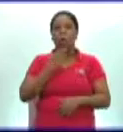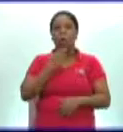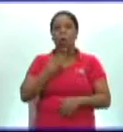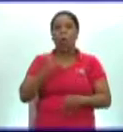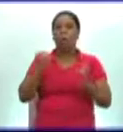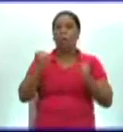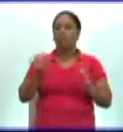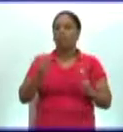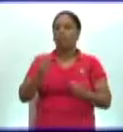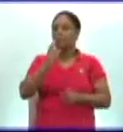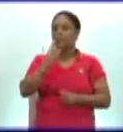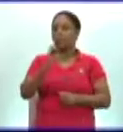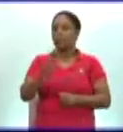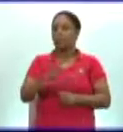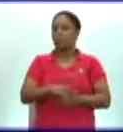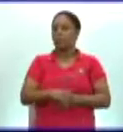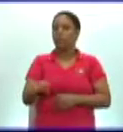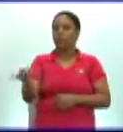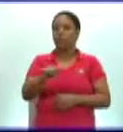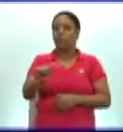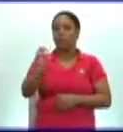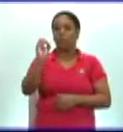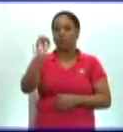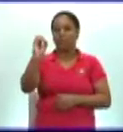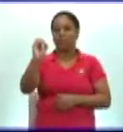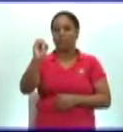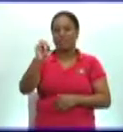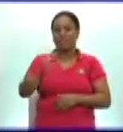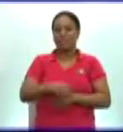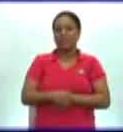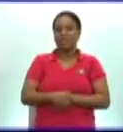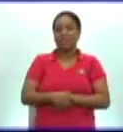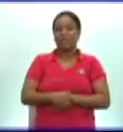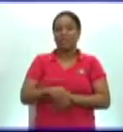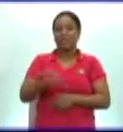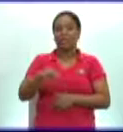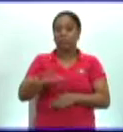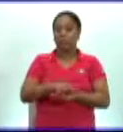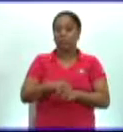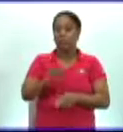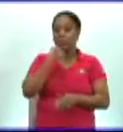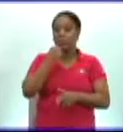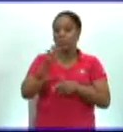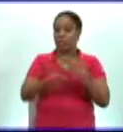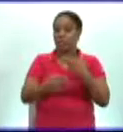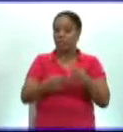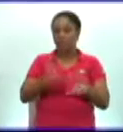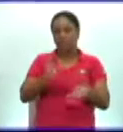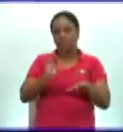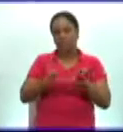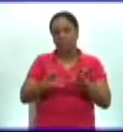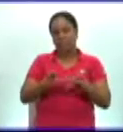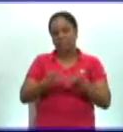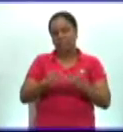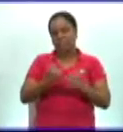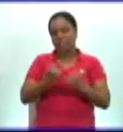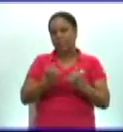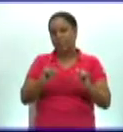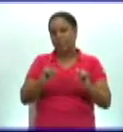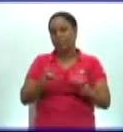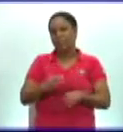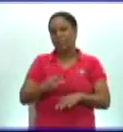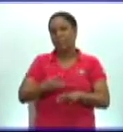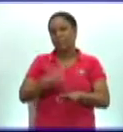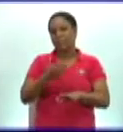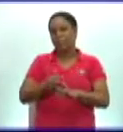fuerza resultante? Igual a cero. Esto ya lo pueden hacer independientemente después de la clase,